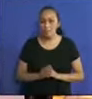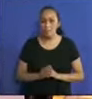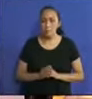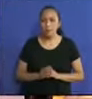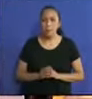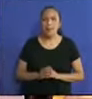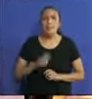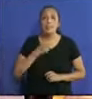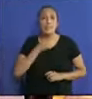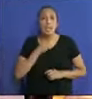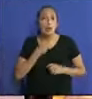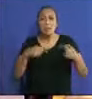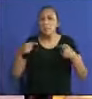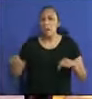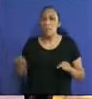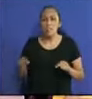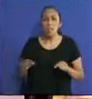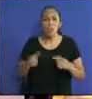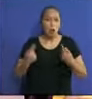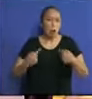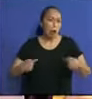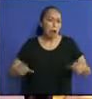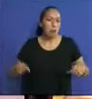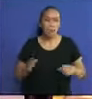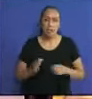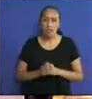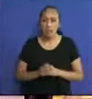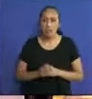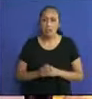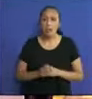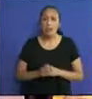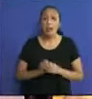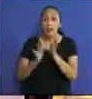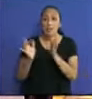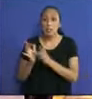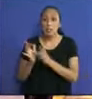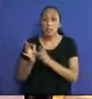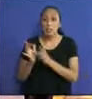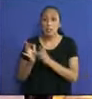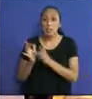busca fuerza y poder, pide ternura y pequeñez interna